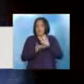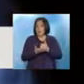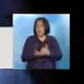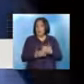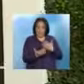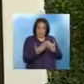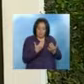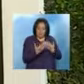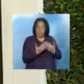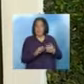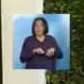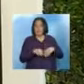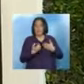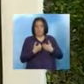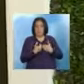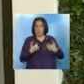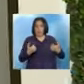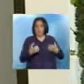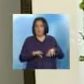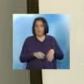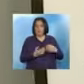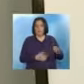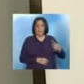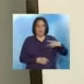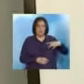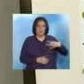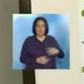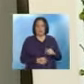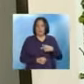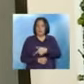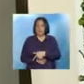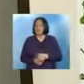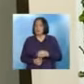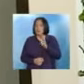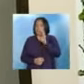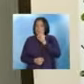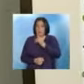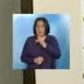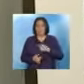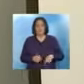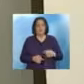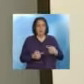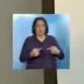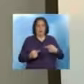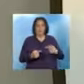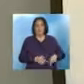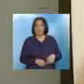diálogo roto entre su país y Chile por la disputa marítima que los enfrenta.